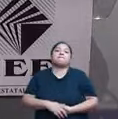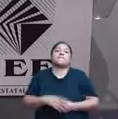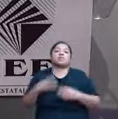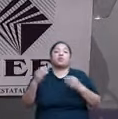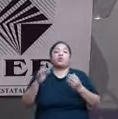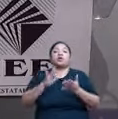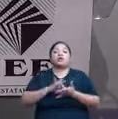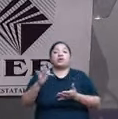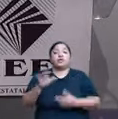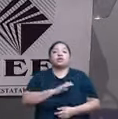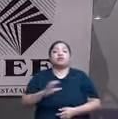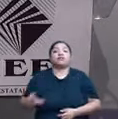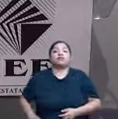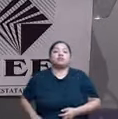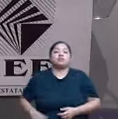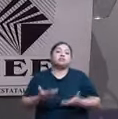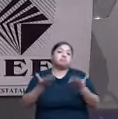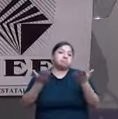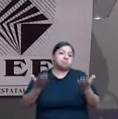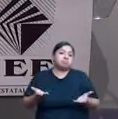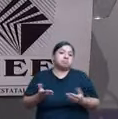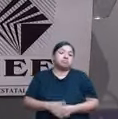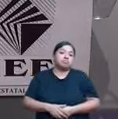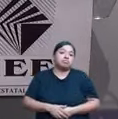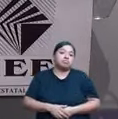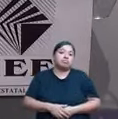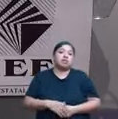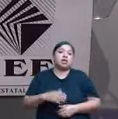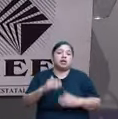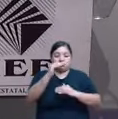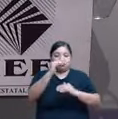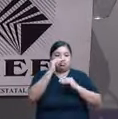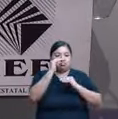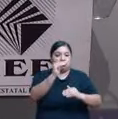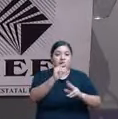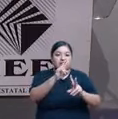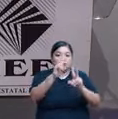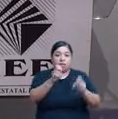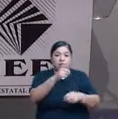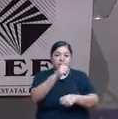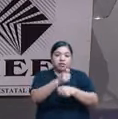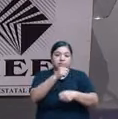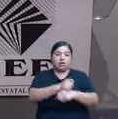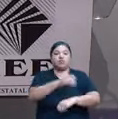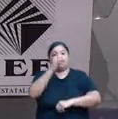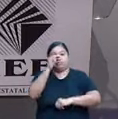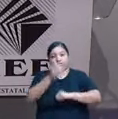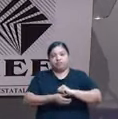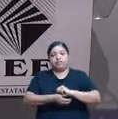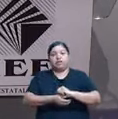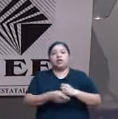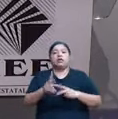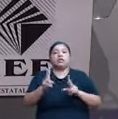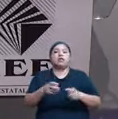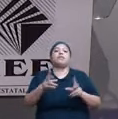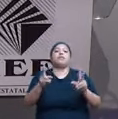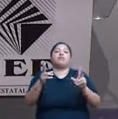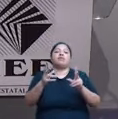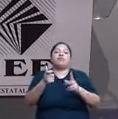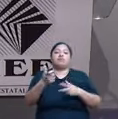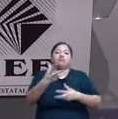Muchísimas gracias, candidato. Y así es como acabamos con este primer bloque de economía y empleo para las candidaturas para